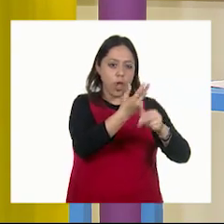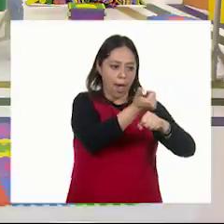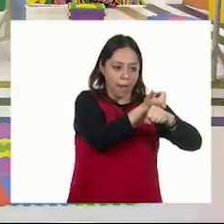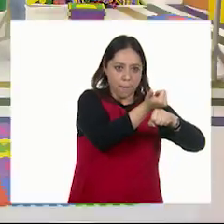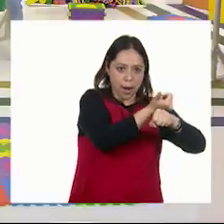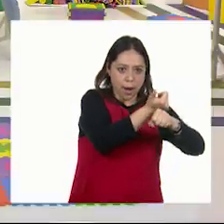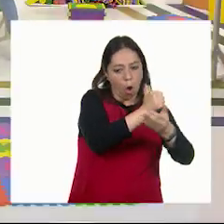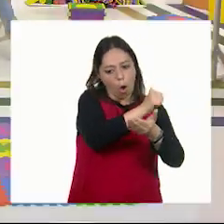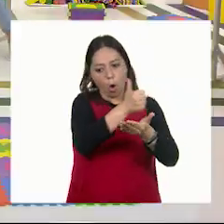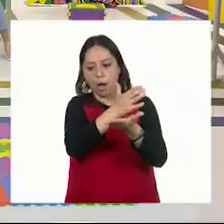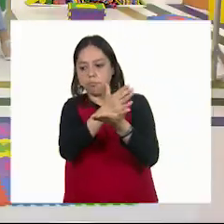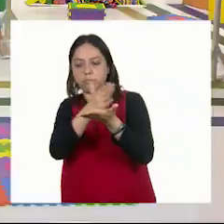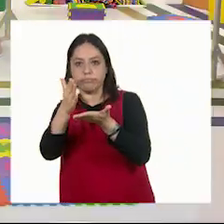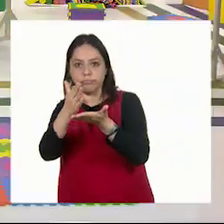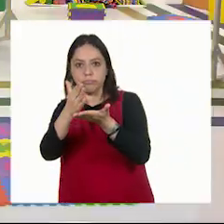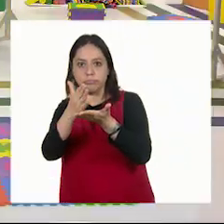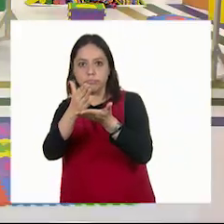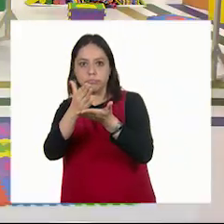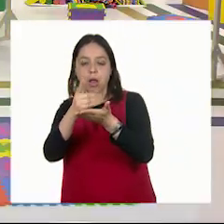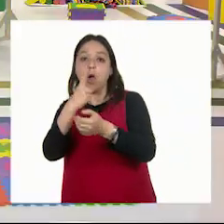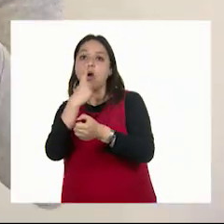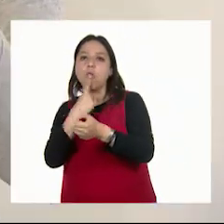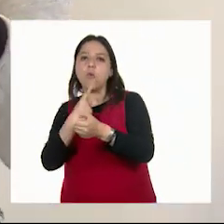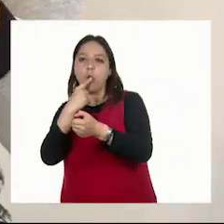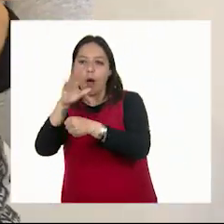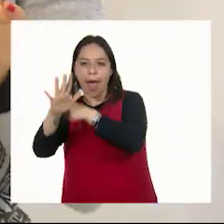de... ¡Pararán! ¡Clararán!